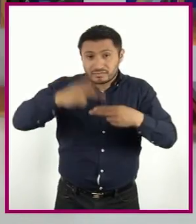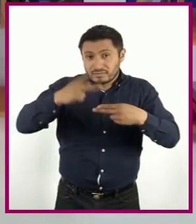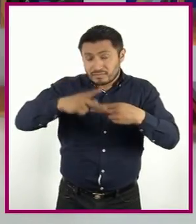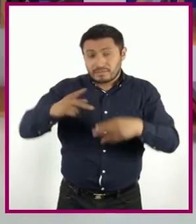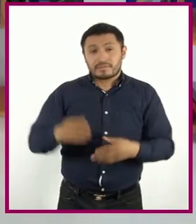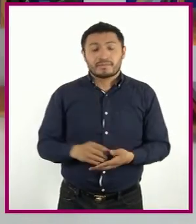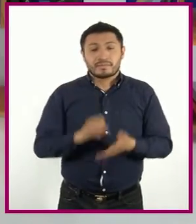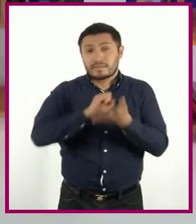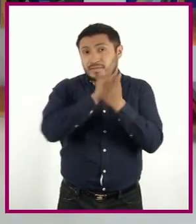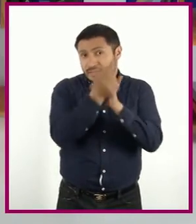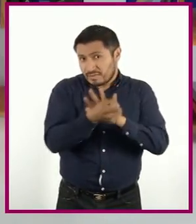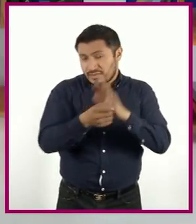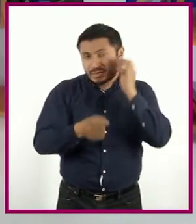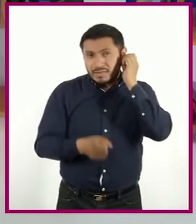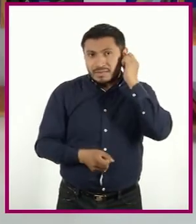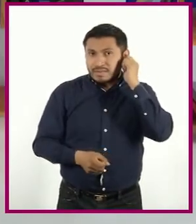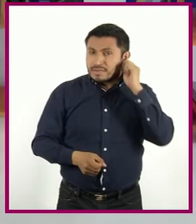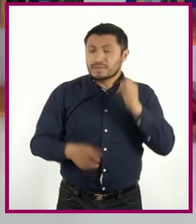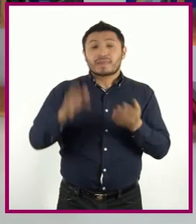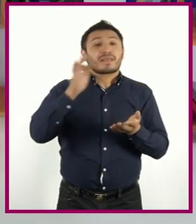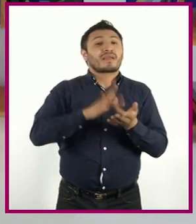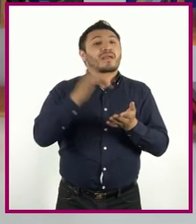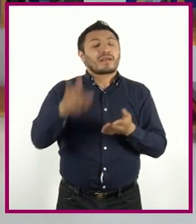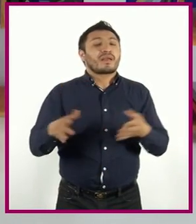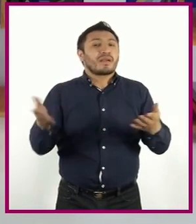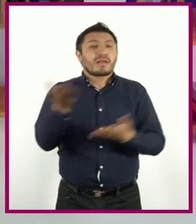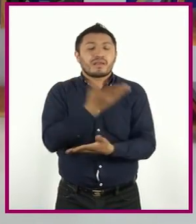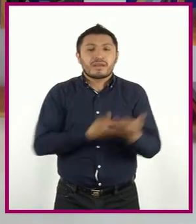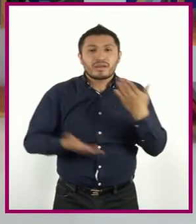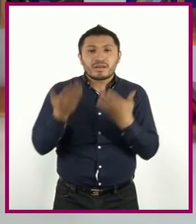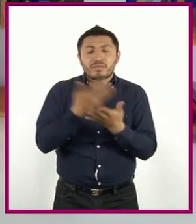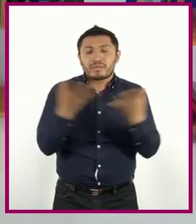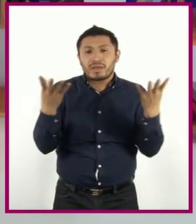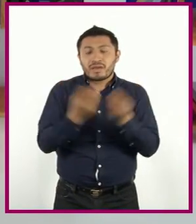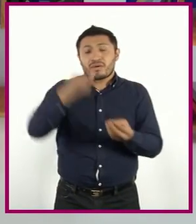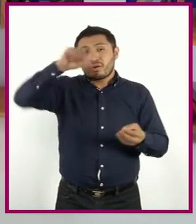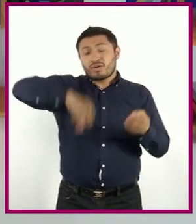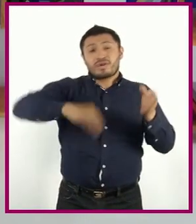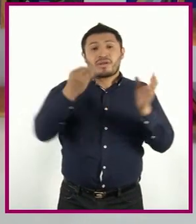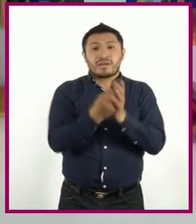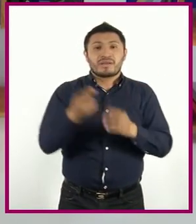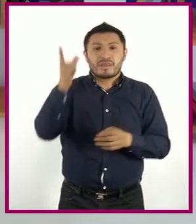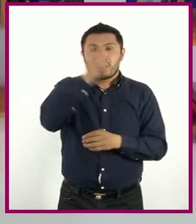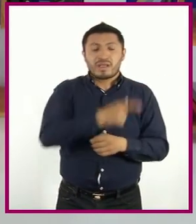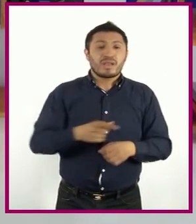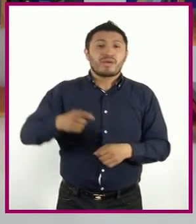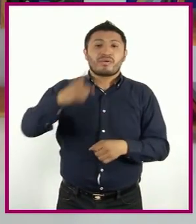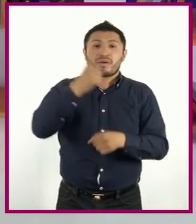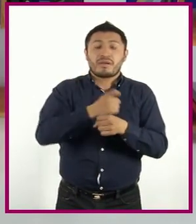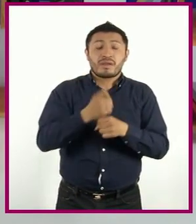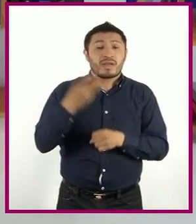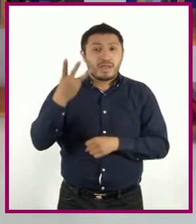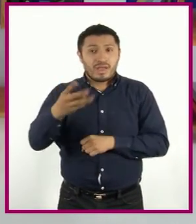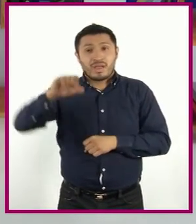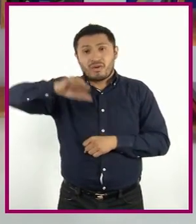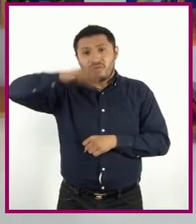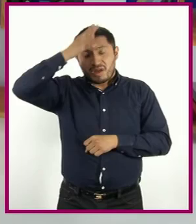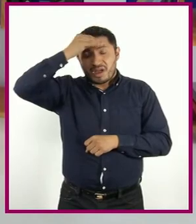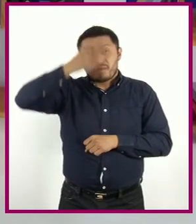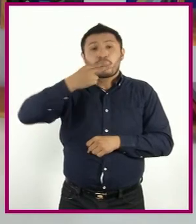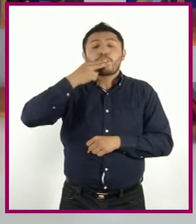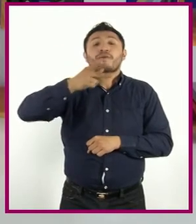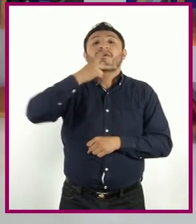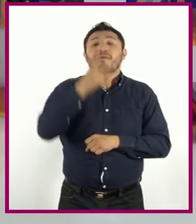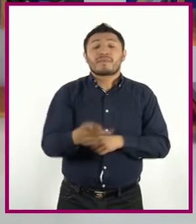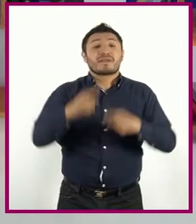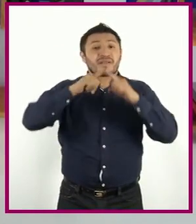pronominales. Gracias por compartir con nosotros esta sesión de Lengua Materna 3, en la que hemos aprendido a utilizar